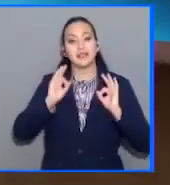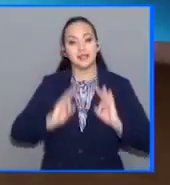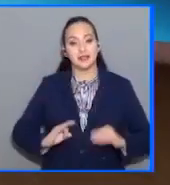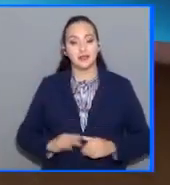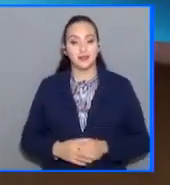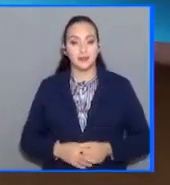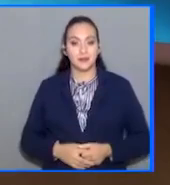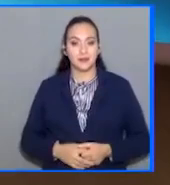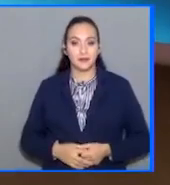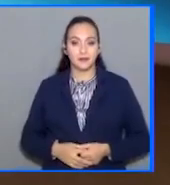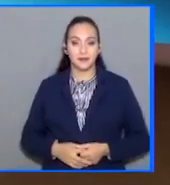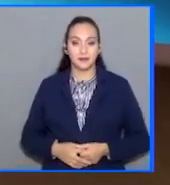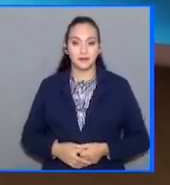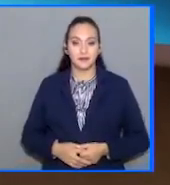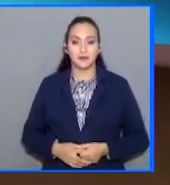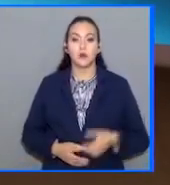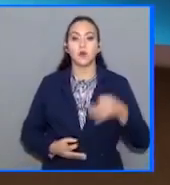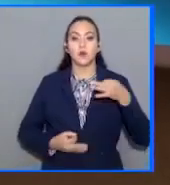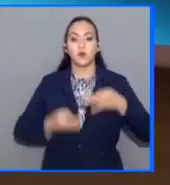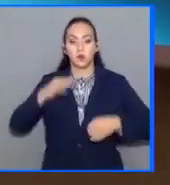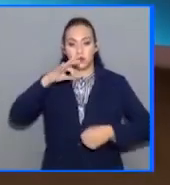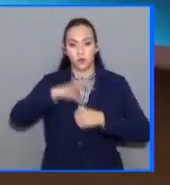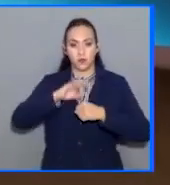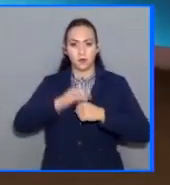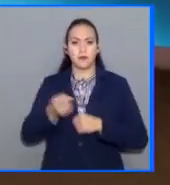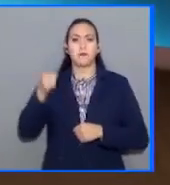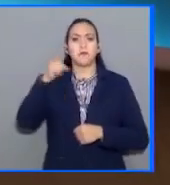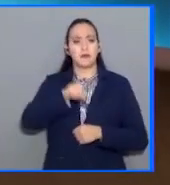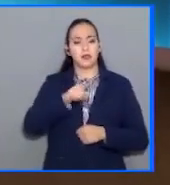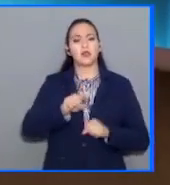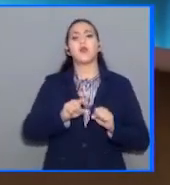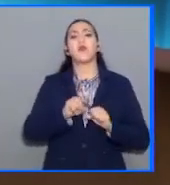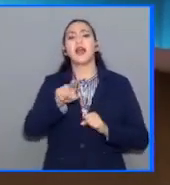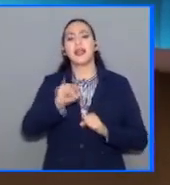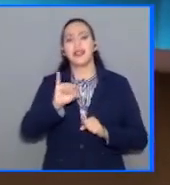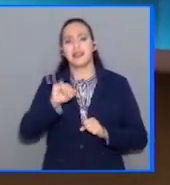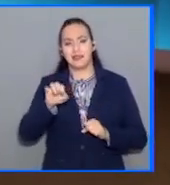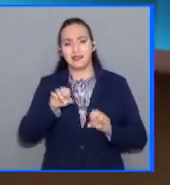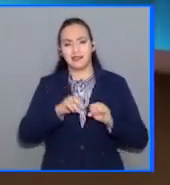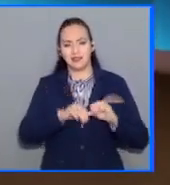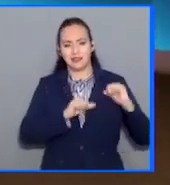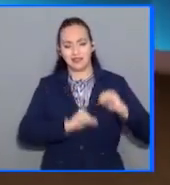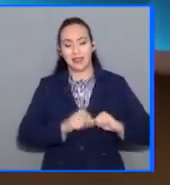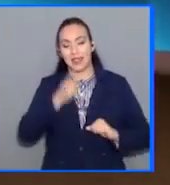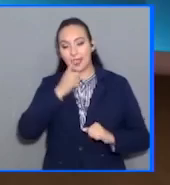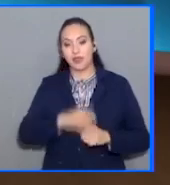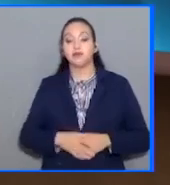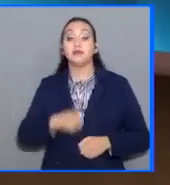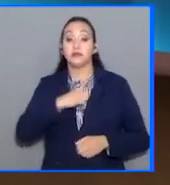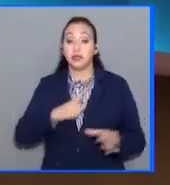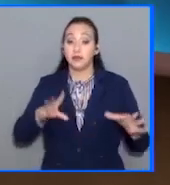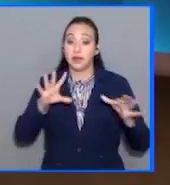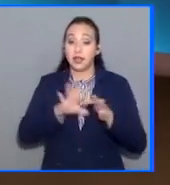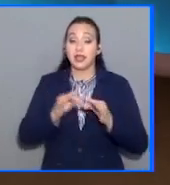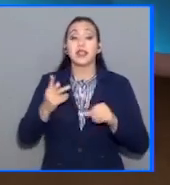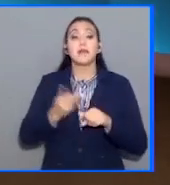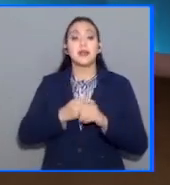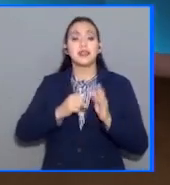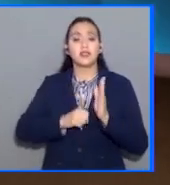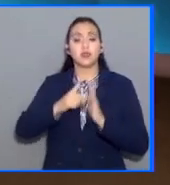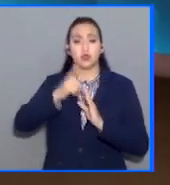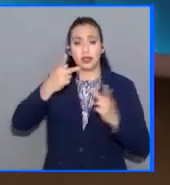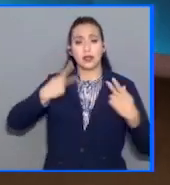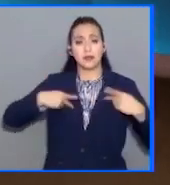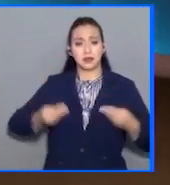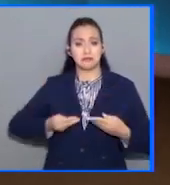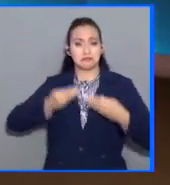Y el Tribunal Electoral ordenó al Consejo General del INE pronunciarse sobre la solicitud que realizó un ciudadano para cancelar